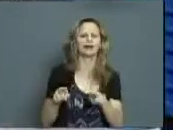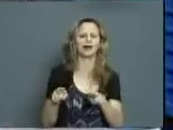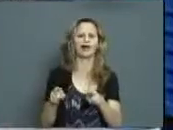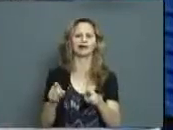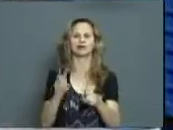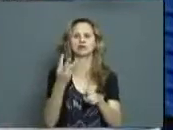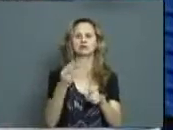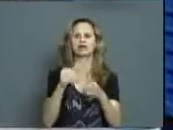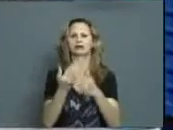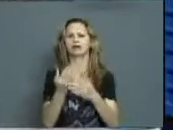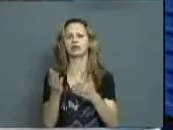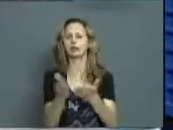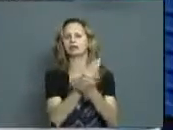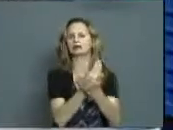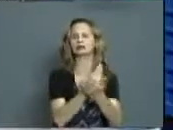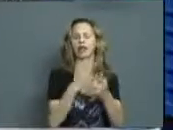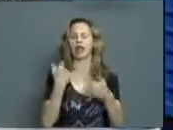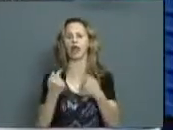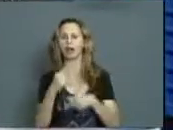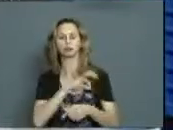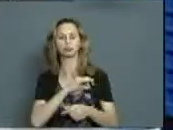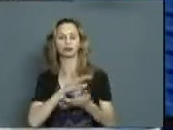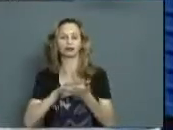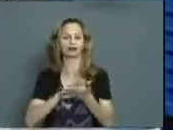día y son generalmente menores.